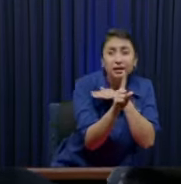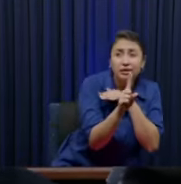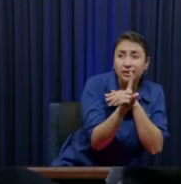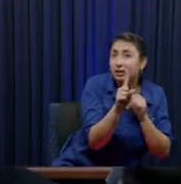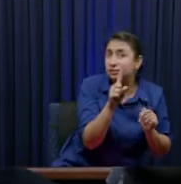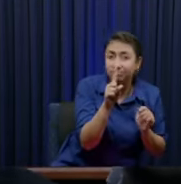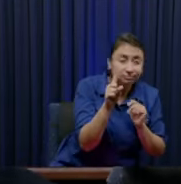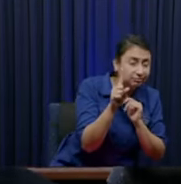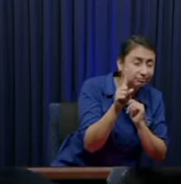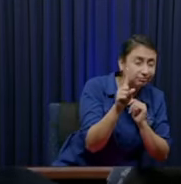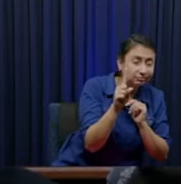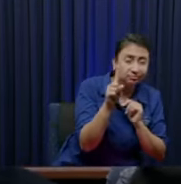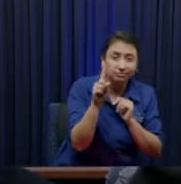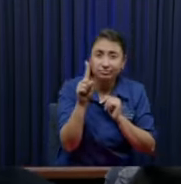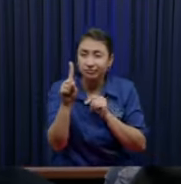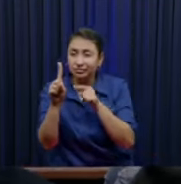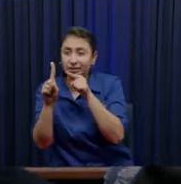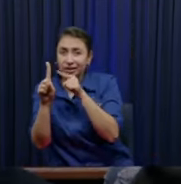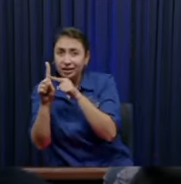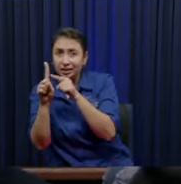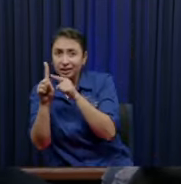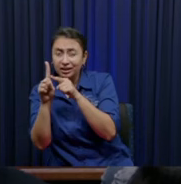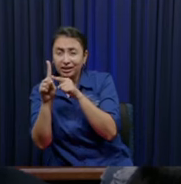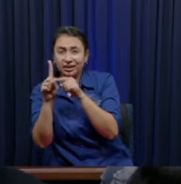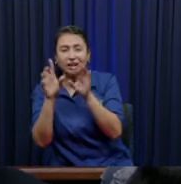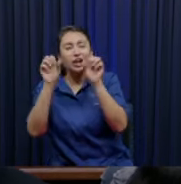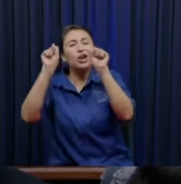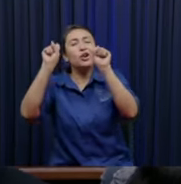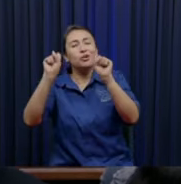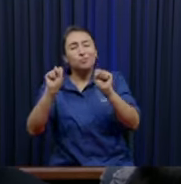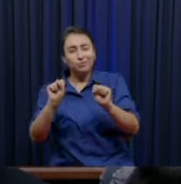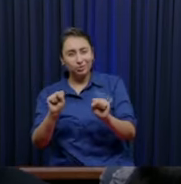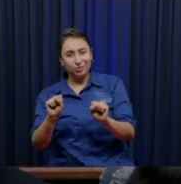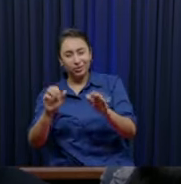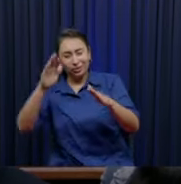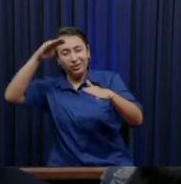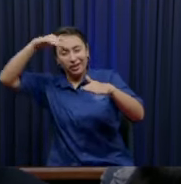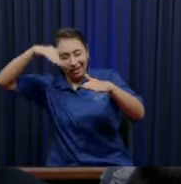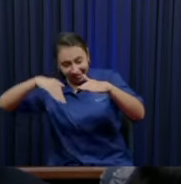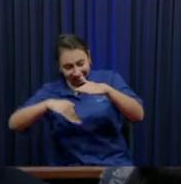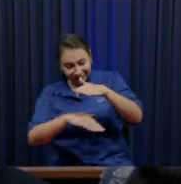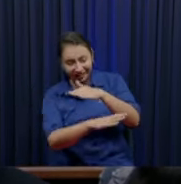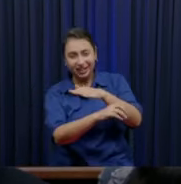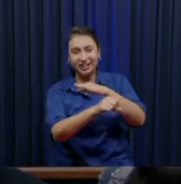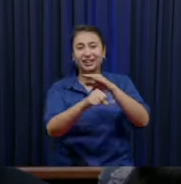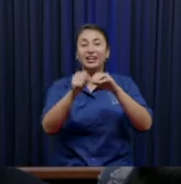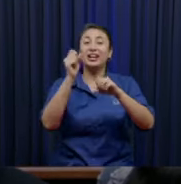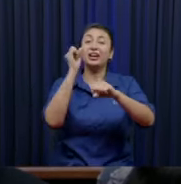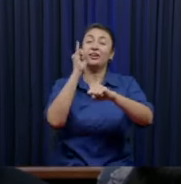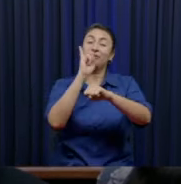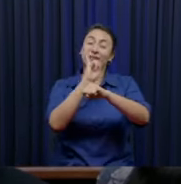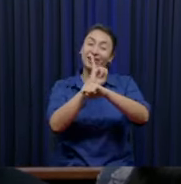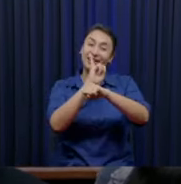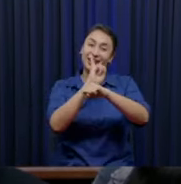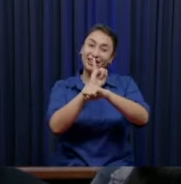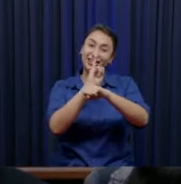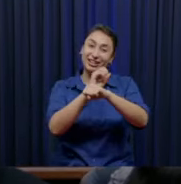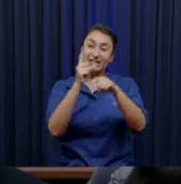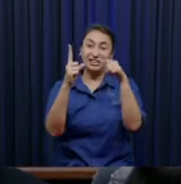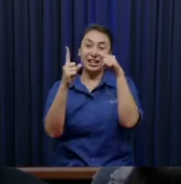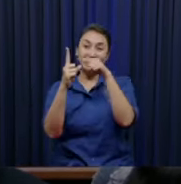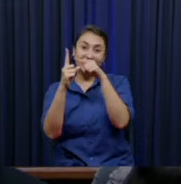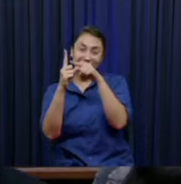hermano. En el desfile de Dios del libro de Job se metió. Dice que los hijos de Dios vinieron una vez a presentarle cuentas al Señor y entre